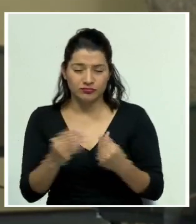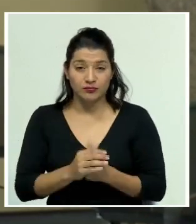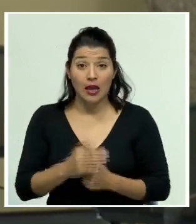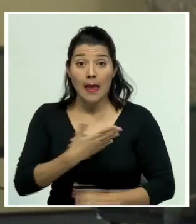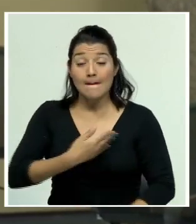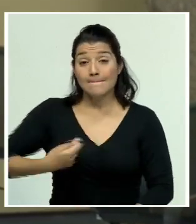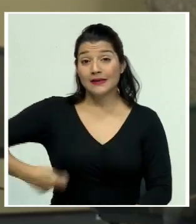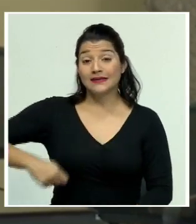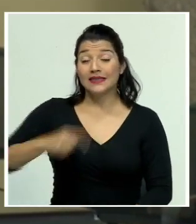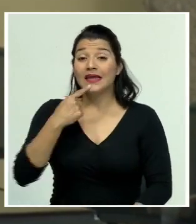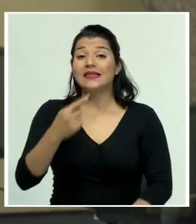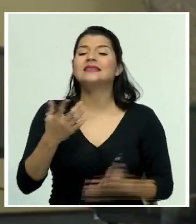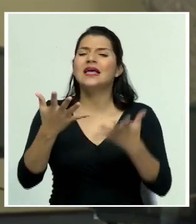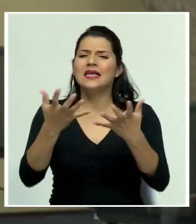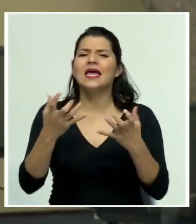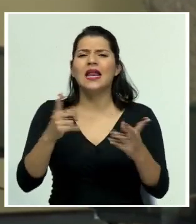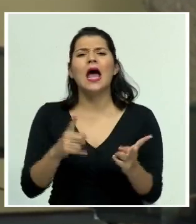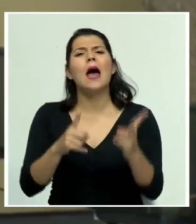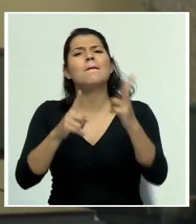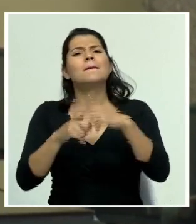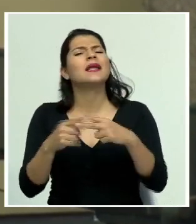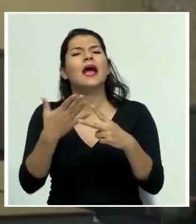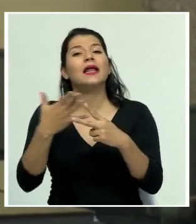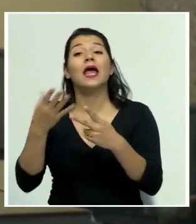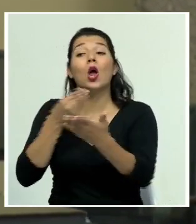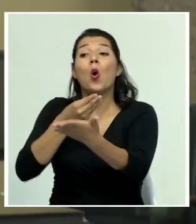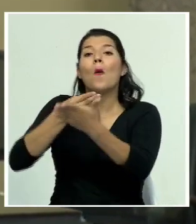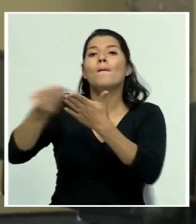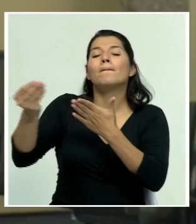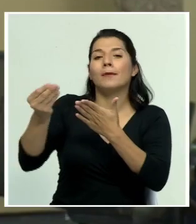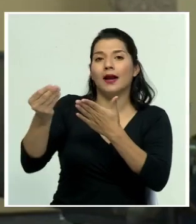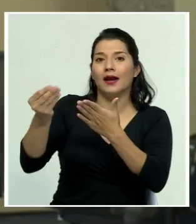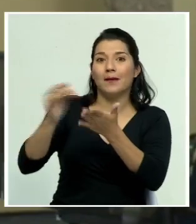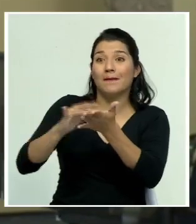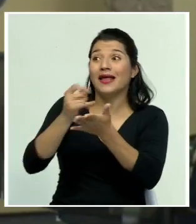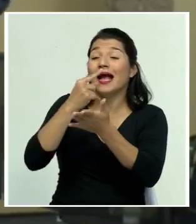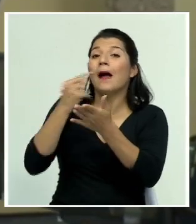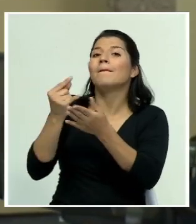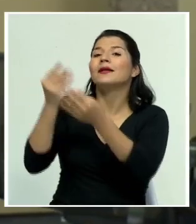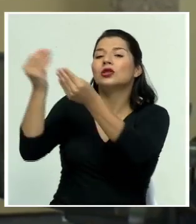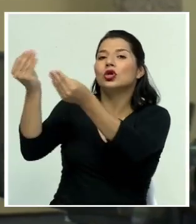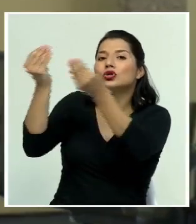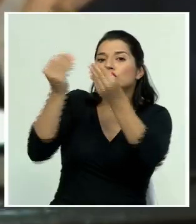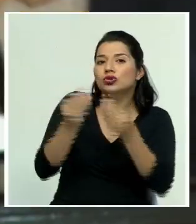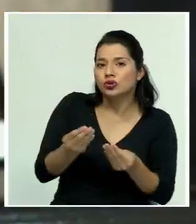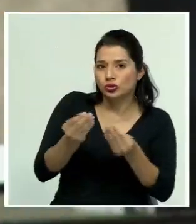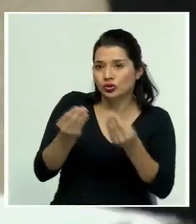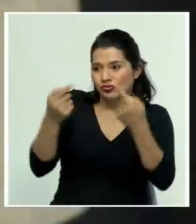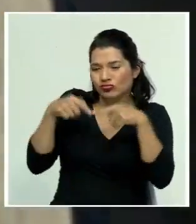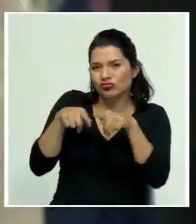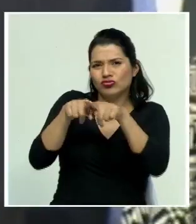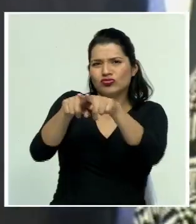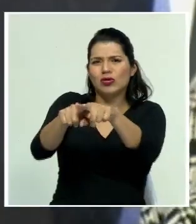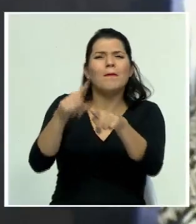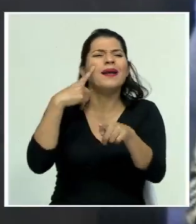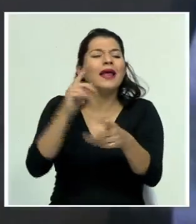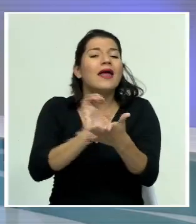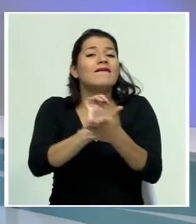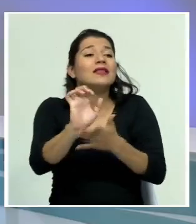que se quiere aplicar lo que llaman importación paralela para evitar que se den monopolios en el